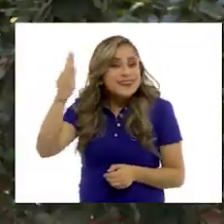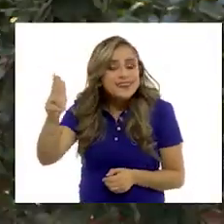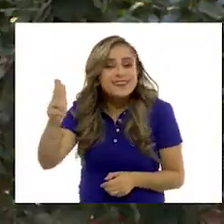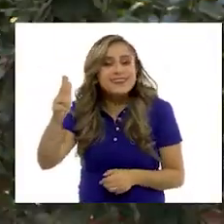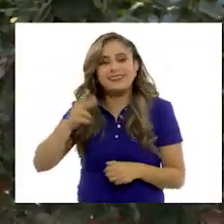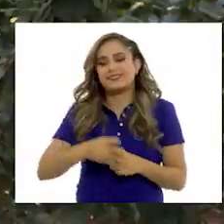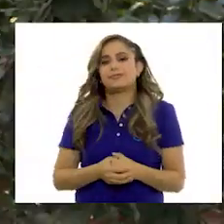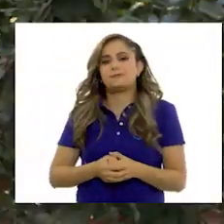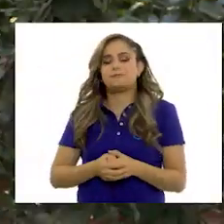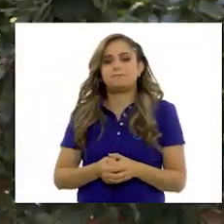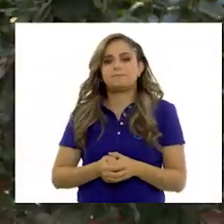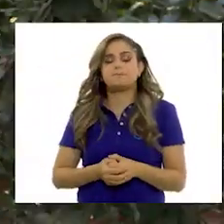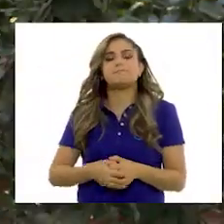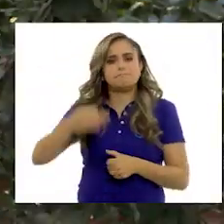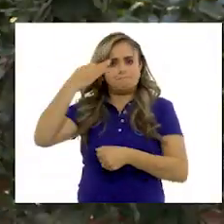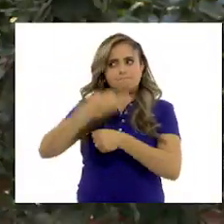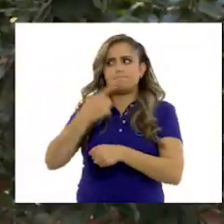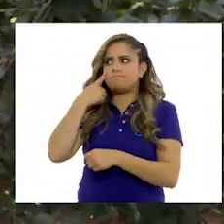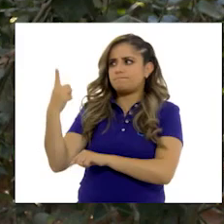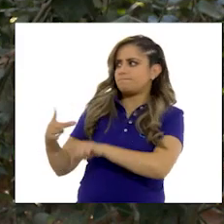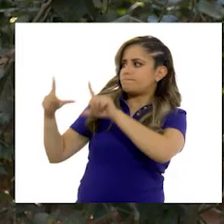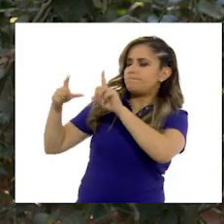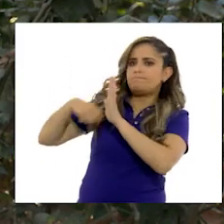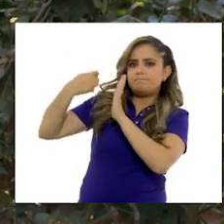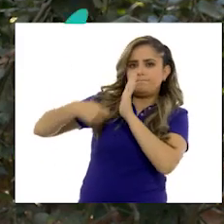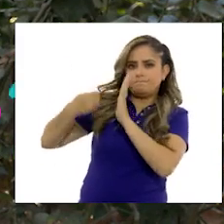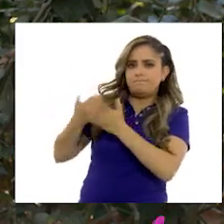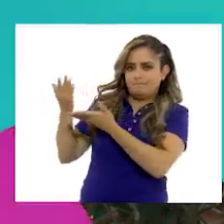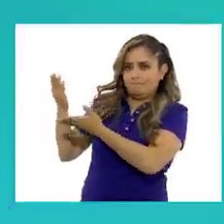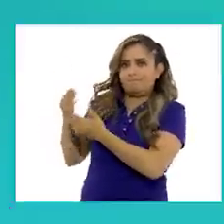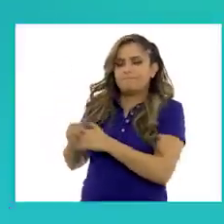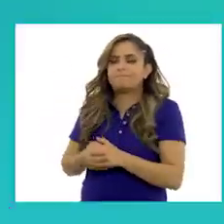¡Hola! ¡Vamos a ver el siguiente video!